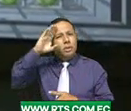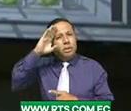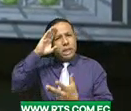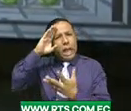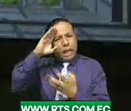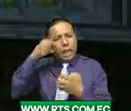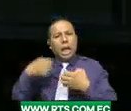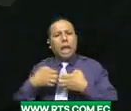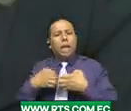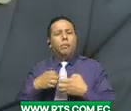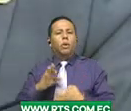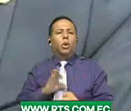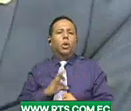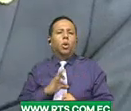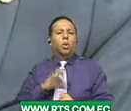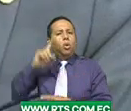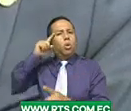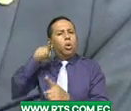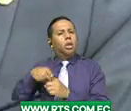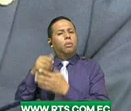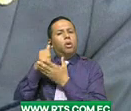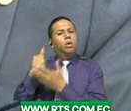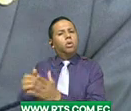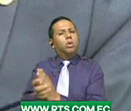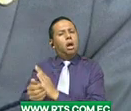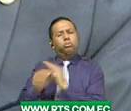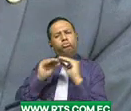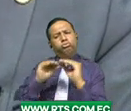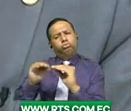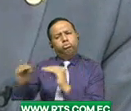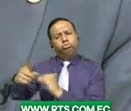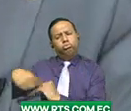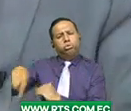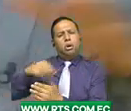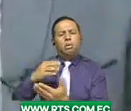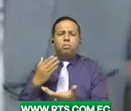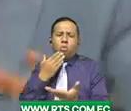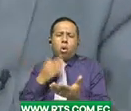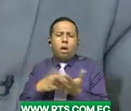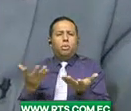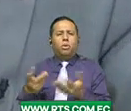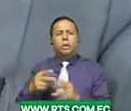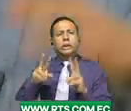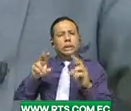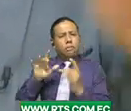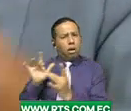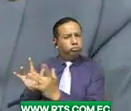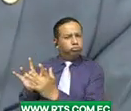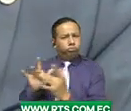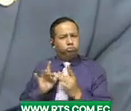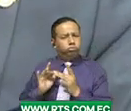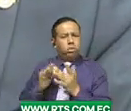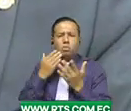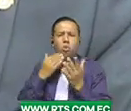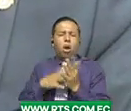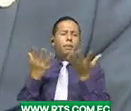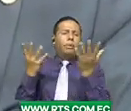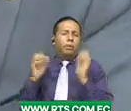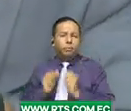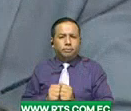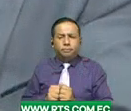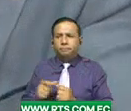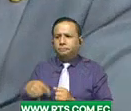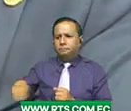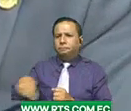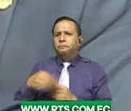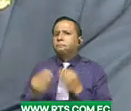sus uniformados. Practicar en escenarios ya específicos, como por ejemplo, virtualmente hablando, ¿no? Se presenta un caso específico y saber